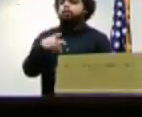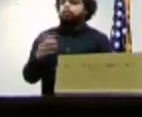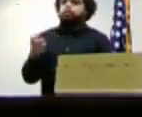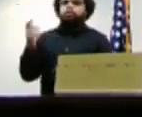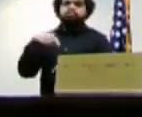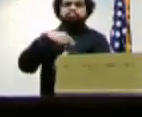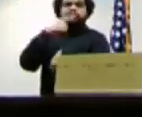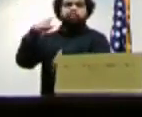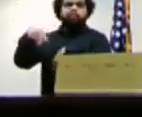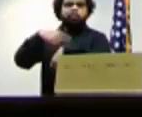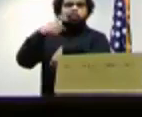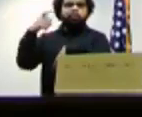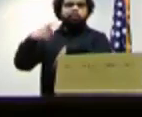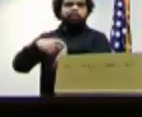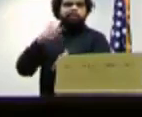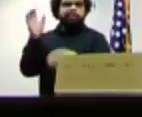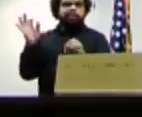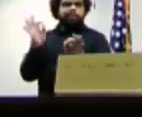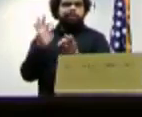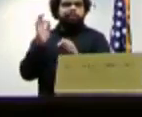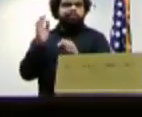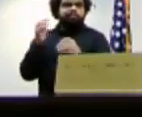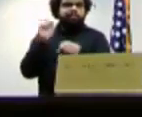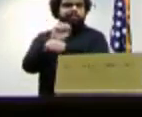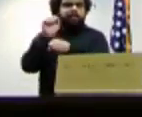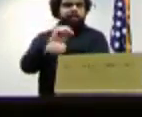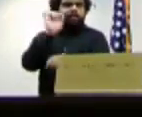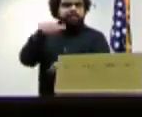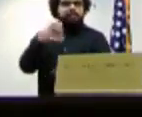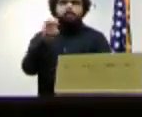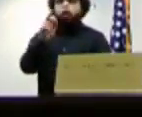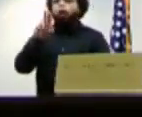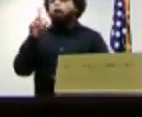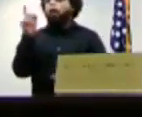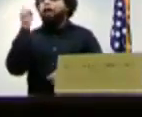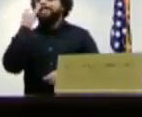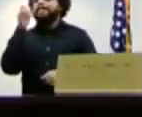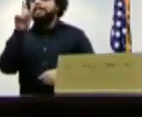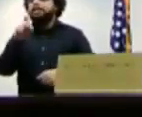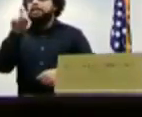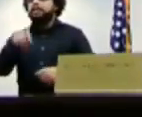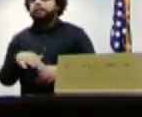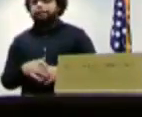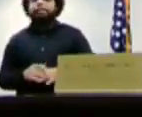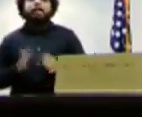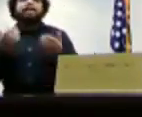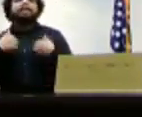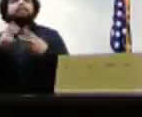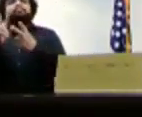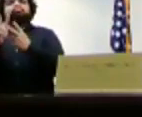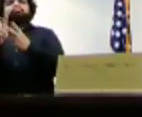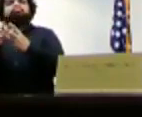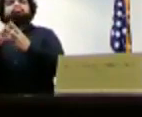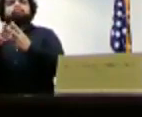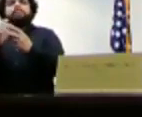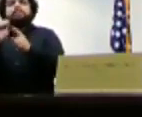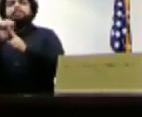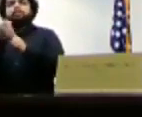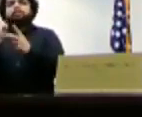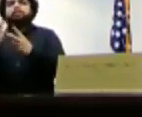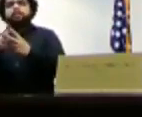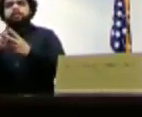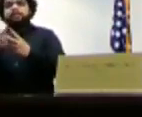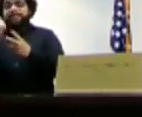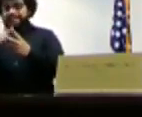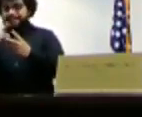tiempo o eso es cuando es necesario hacerlo? Ok. Tenemos dos casos distintos. En el caso del ciclo